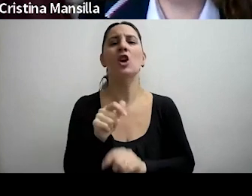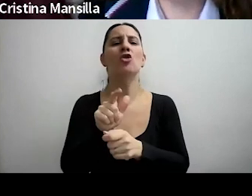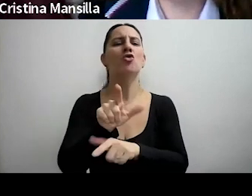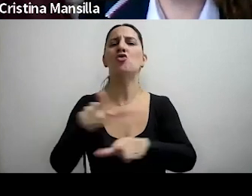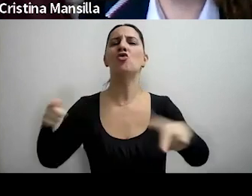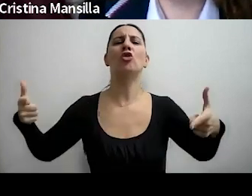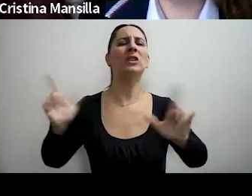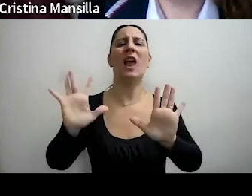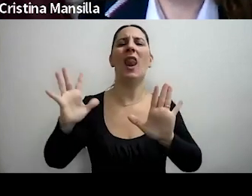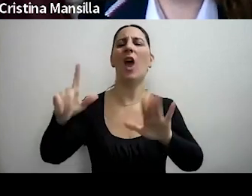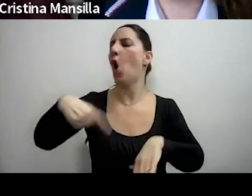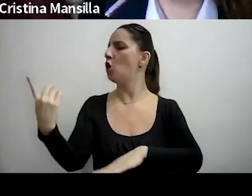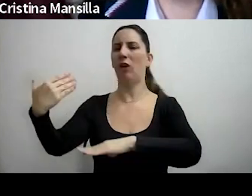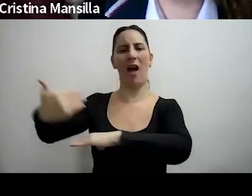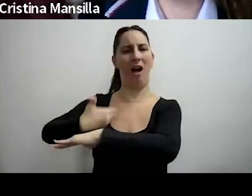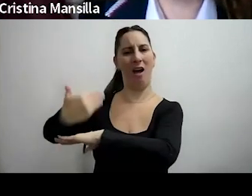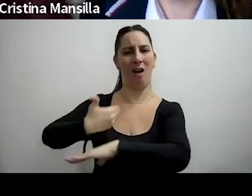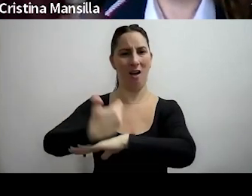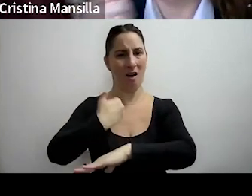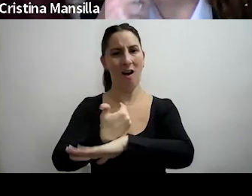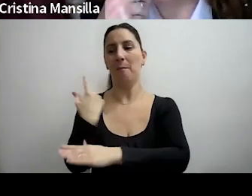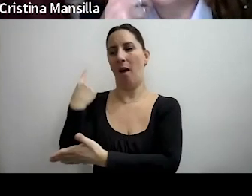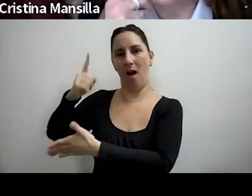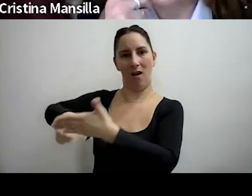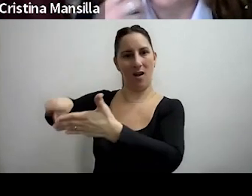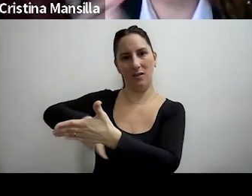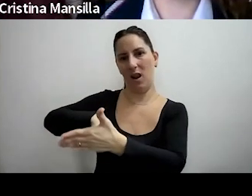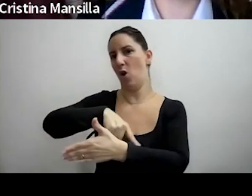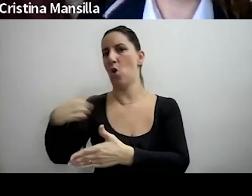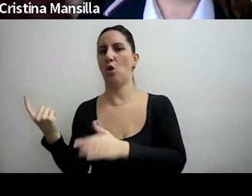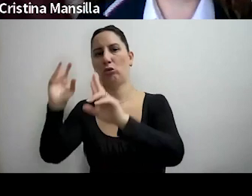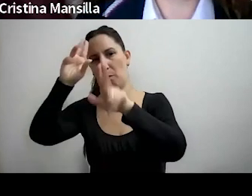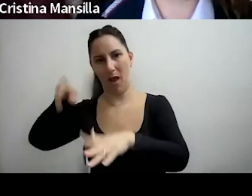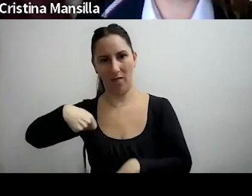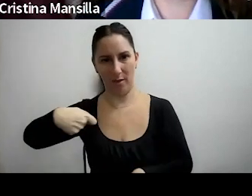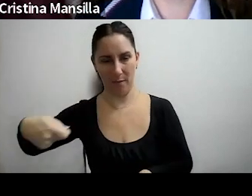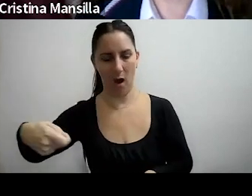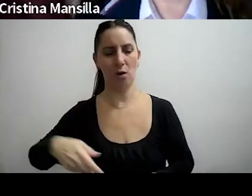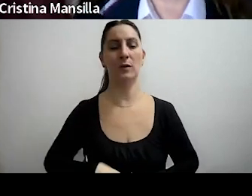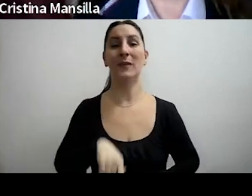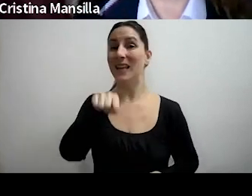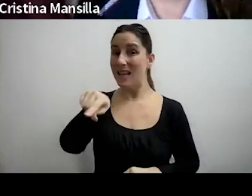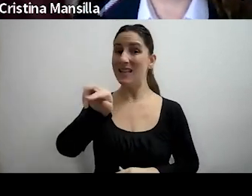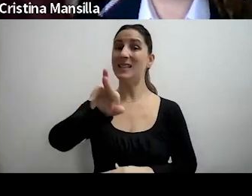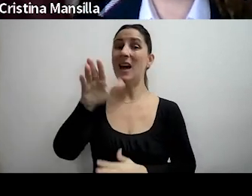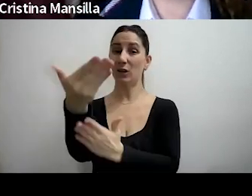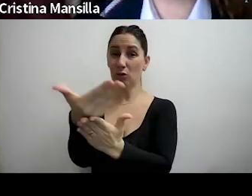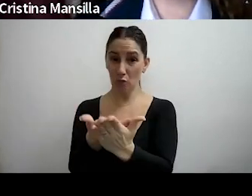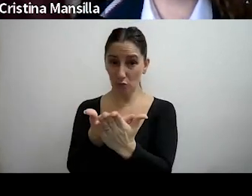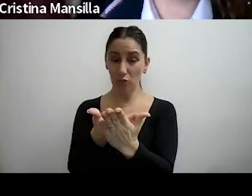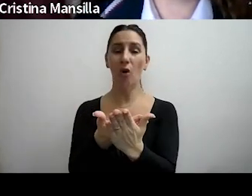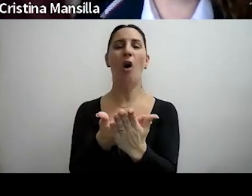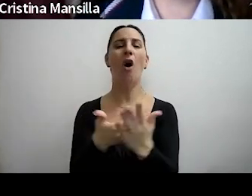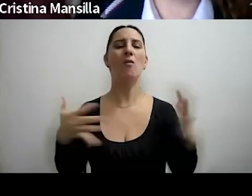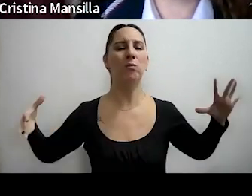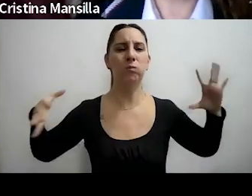de ingresos que le permitieran haber cancelado un plan de pagos. Esta resolución, esta unificación de